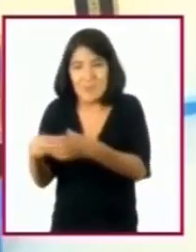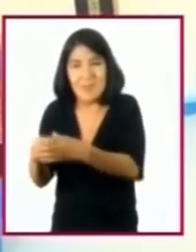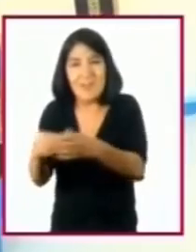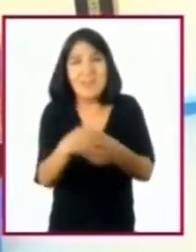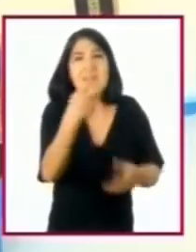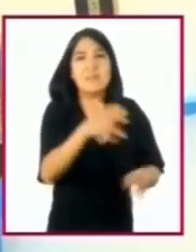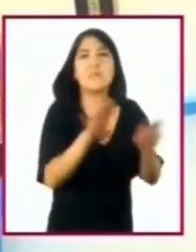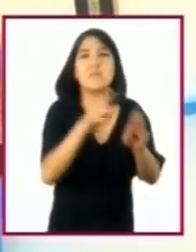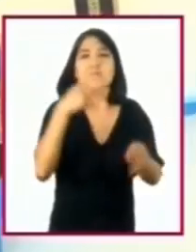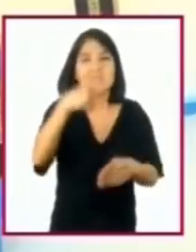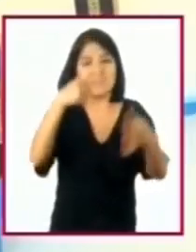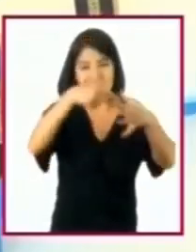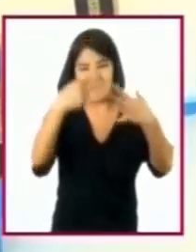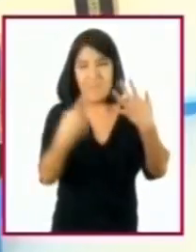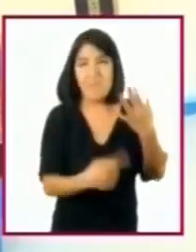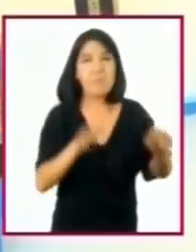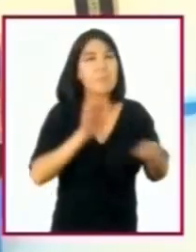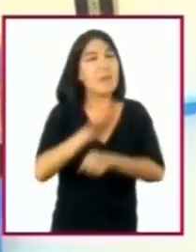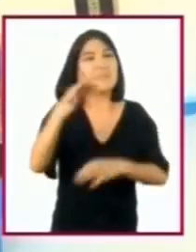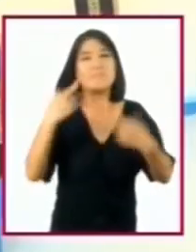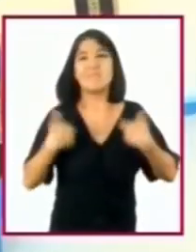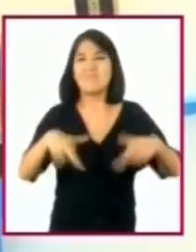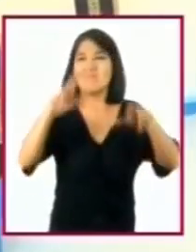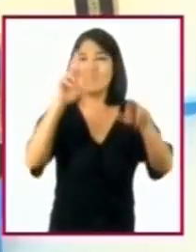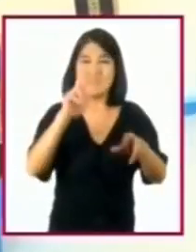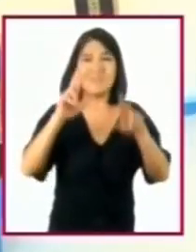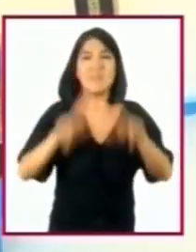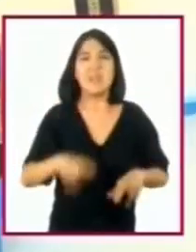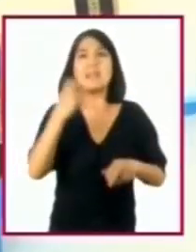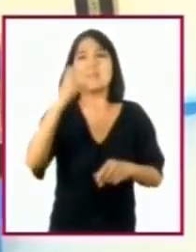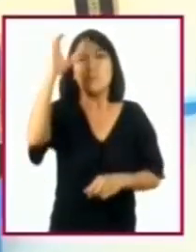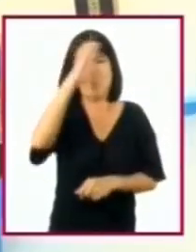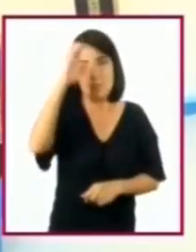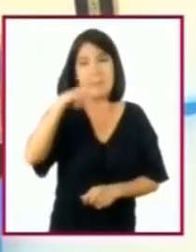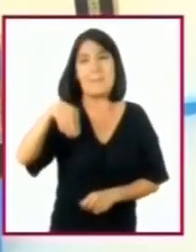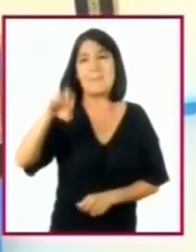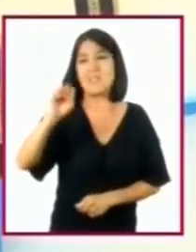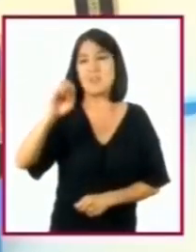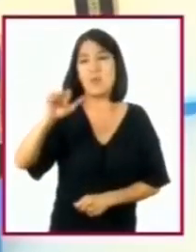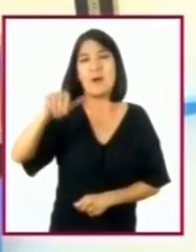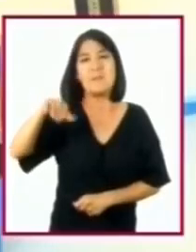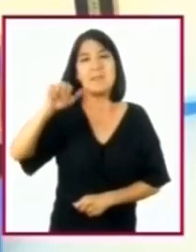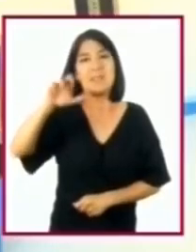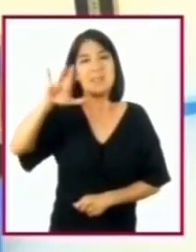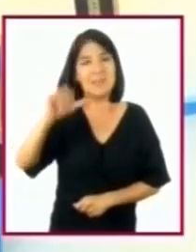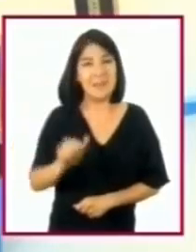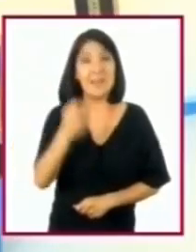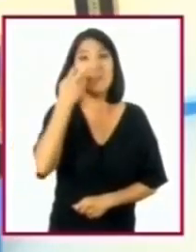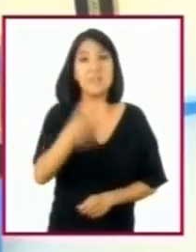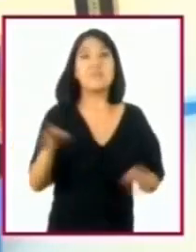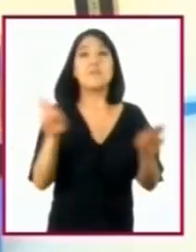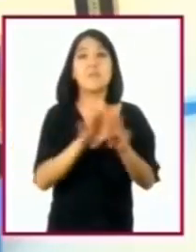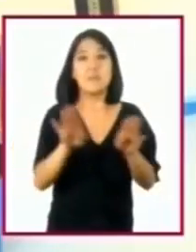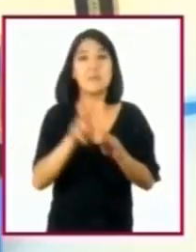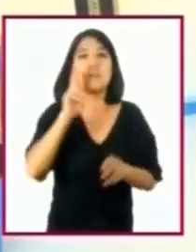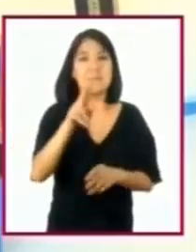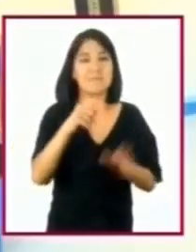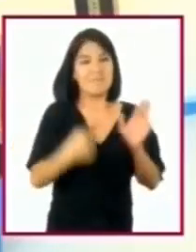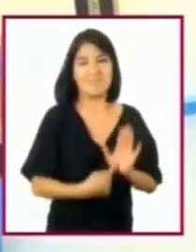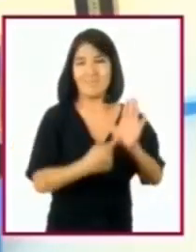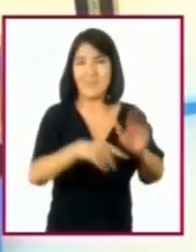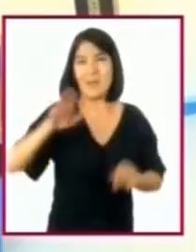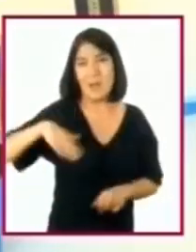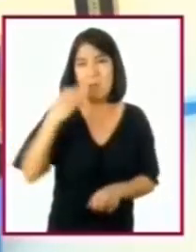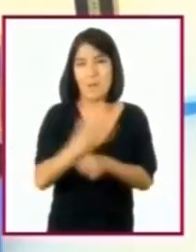de los elementos más representativos de las culturas mesoamericanas. Algunos de estos los vimos en la presentación